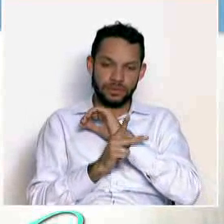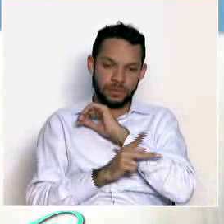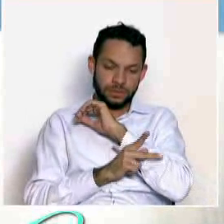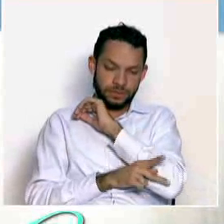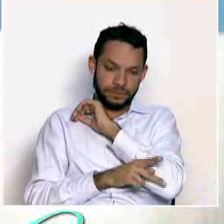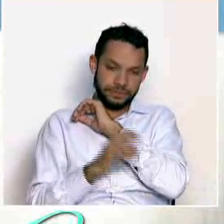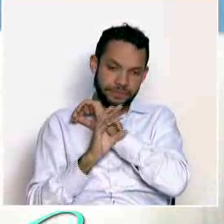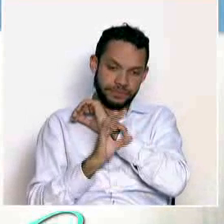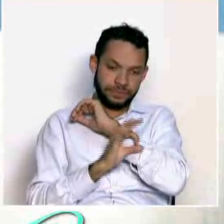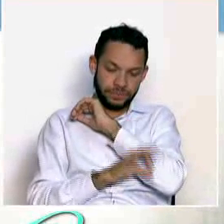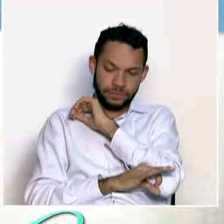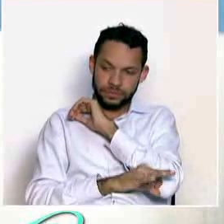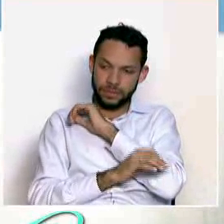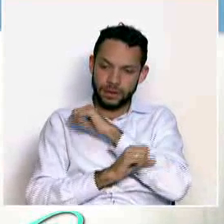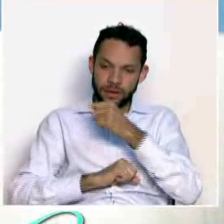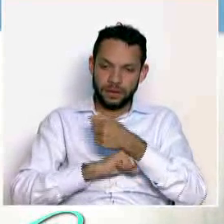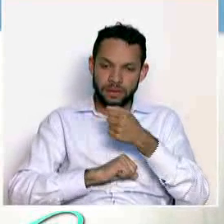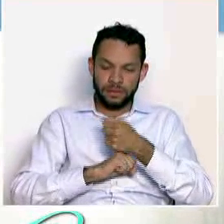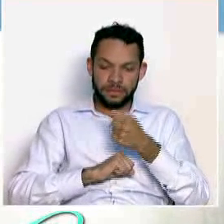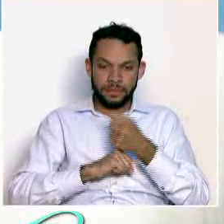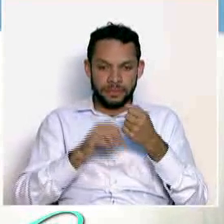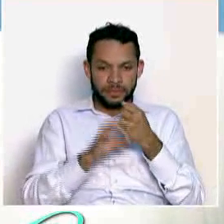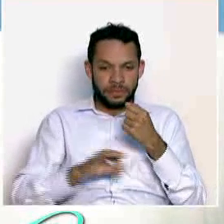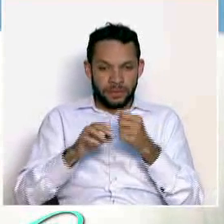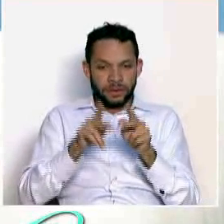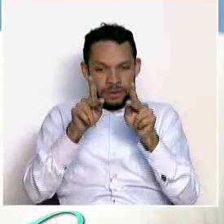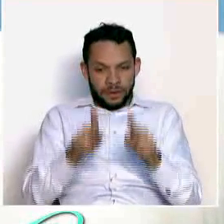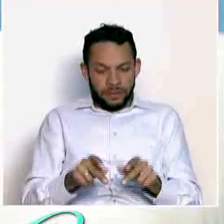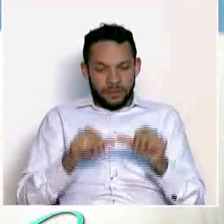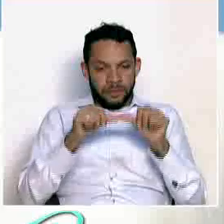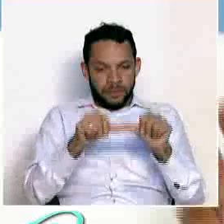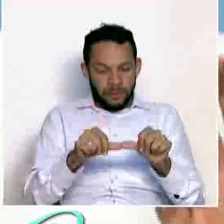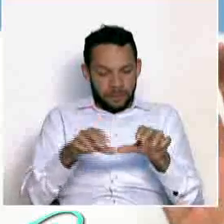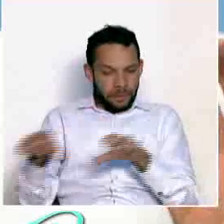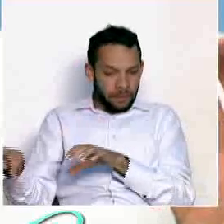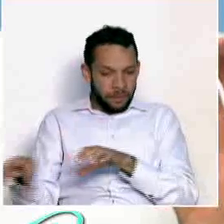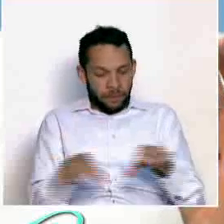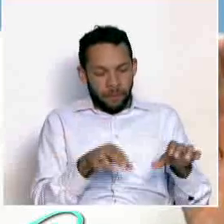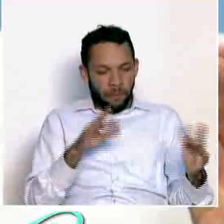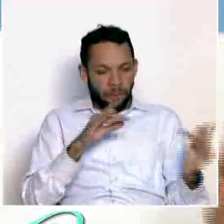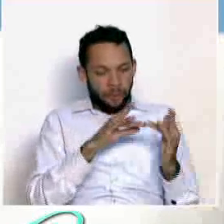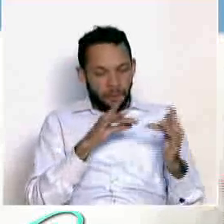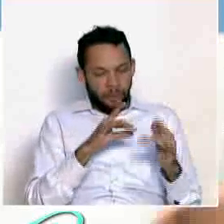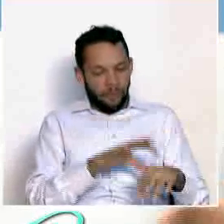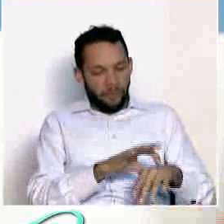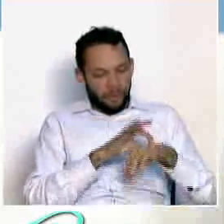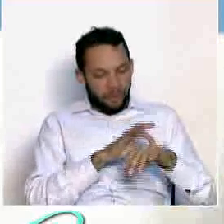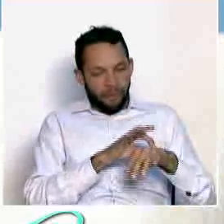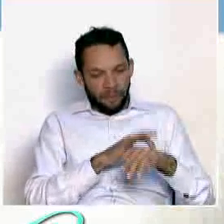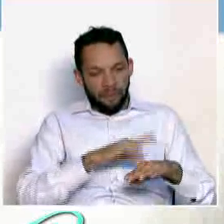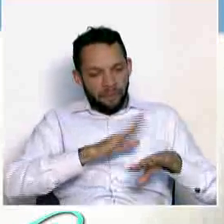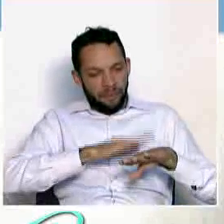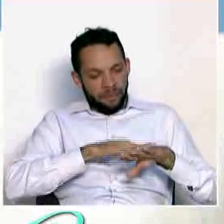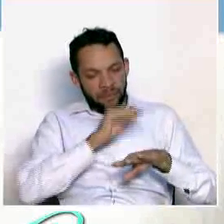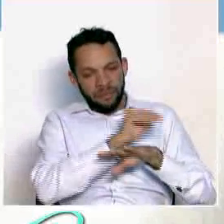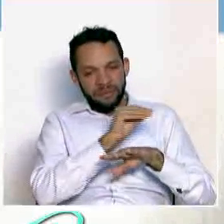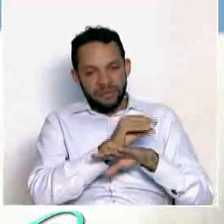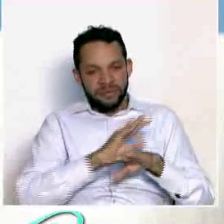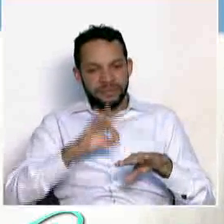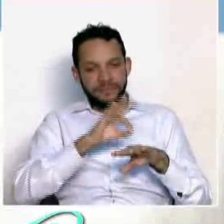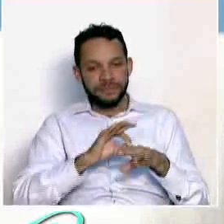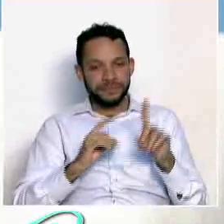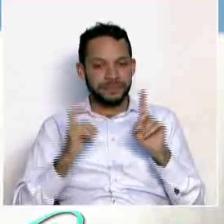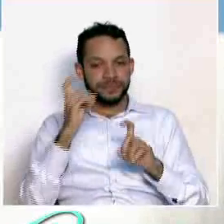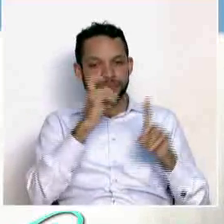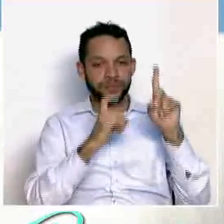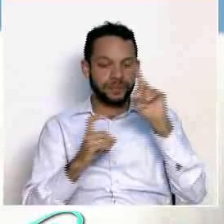sigue siendo un complemento de apoyo terapéutico muy grande para los médicos. Considero que todos los médicos deberíamos de tener de la mano